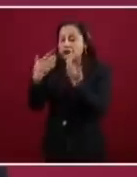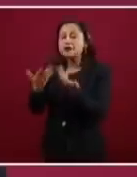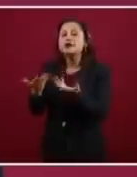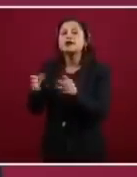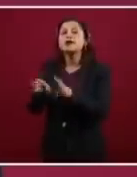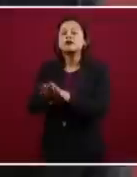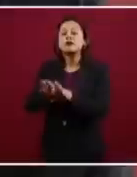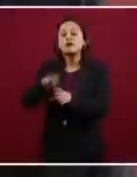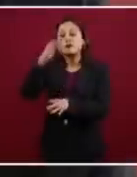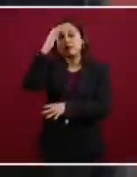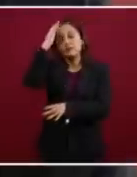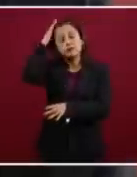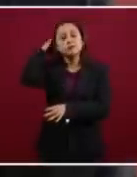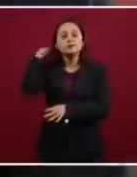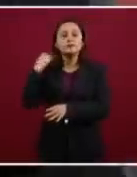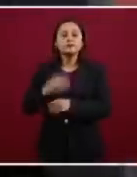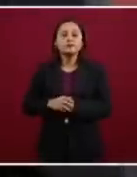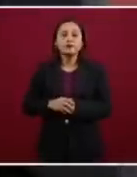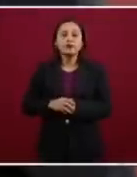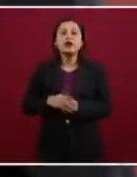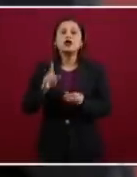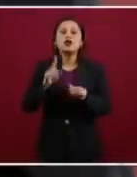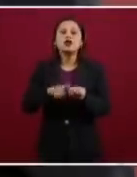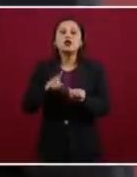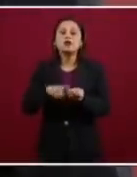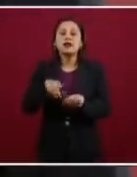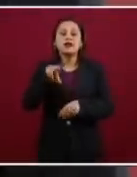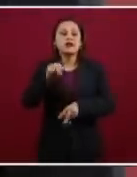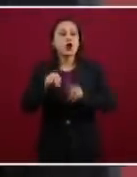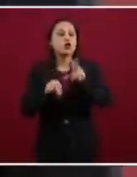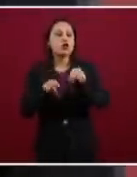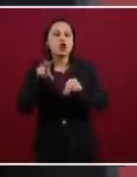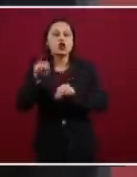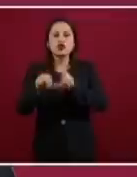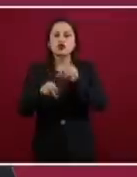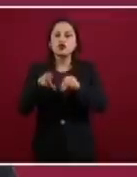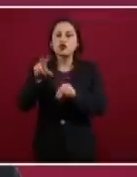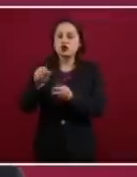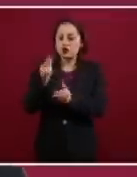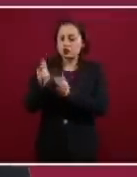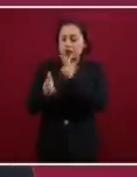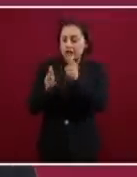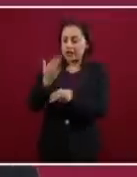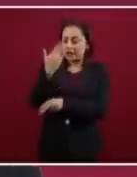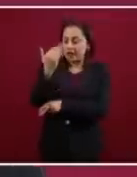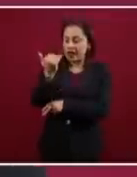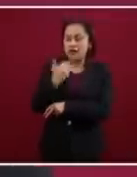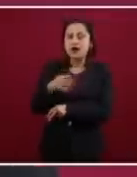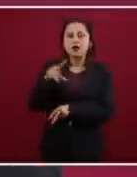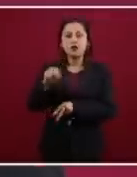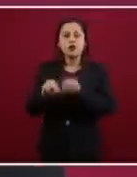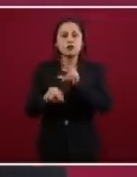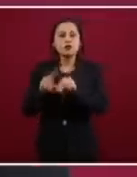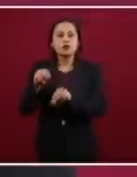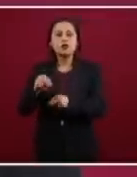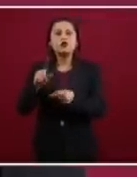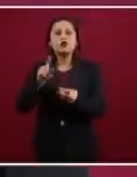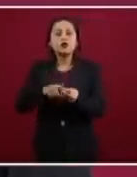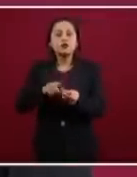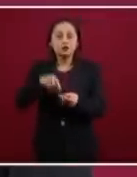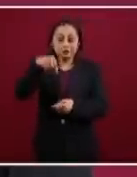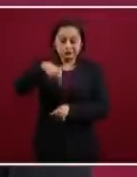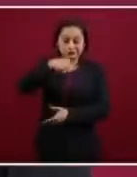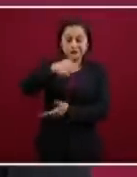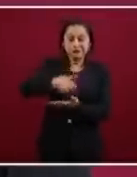donde hay más oposición al tren maya donde puede haber más oposición al tren maya aquí en la